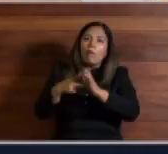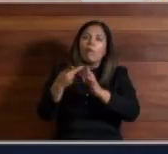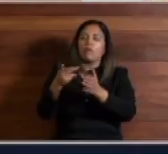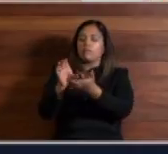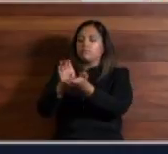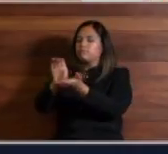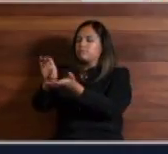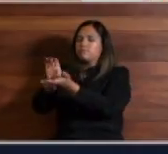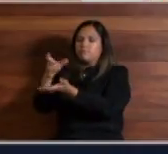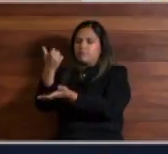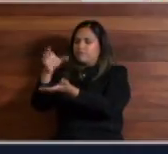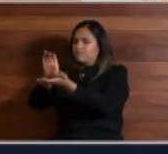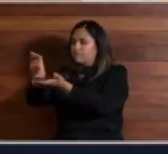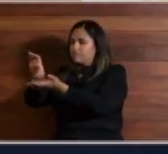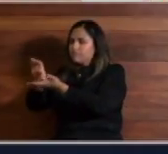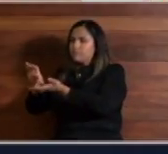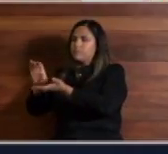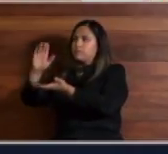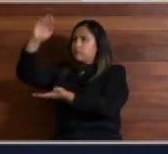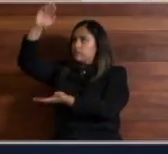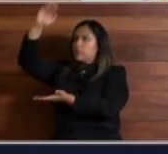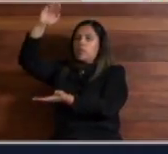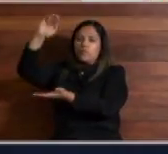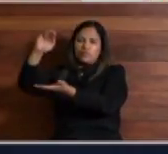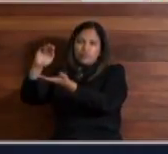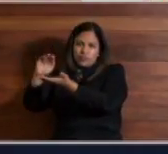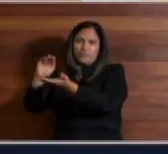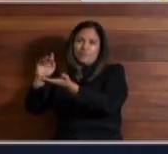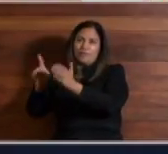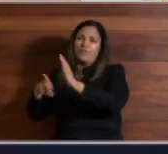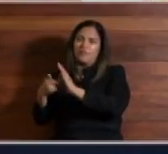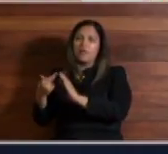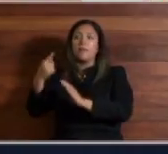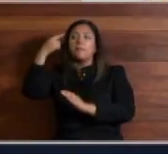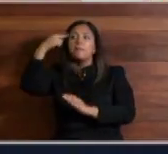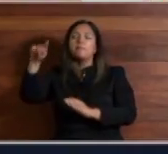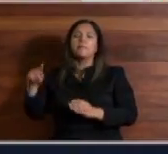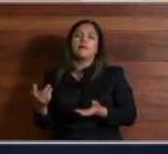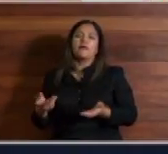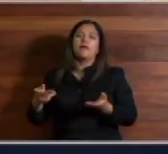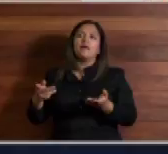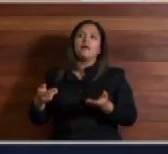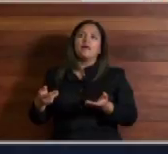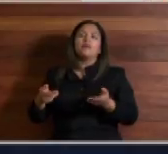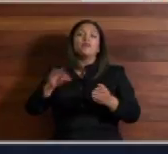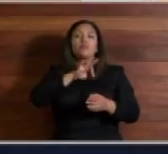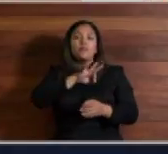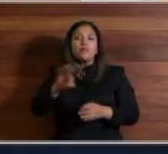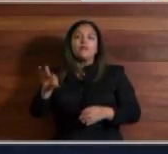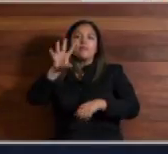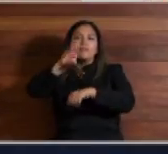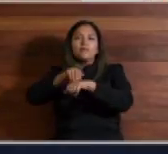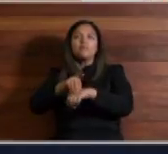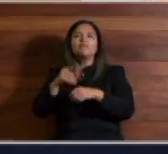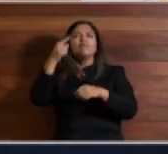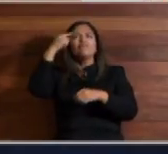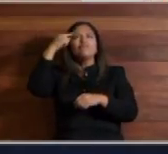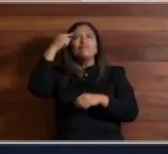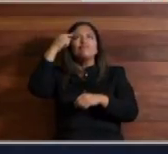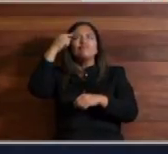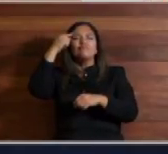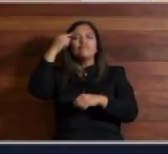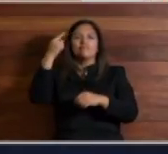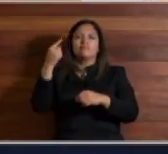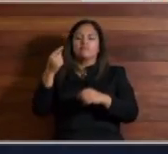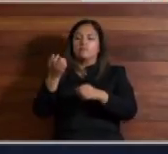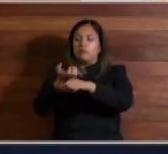y para ello se tuvo que reducir, para dar expresión a lo que es, se asume es el paradigma, el espacio